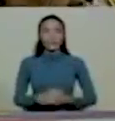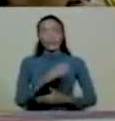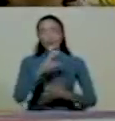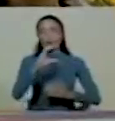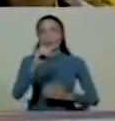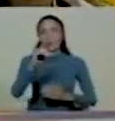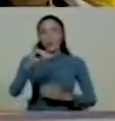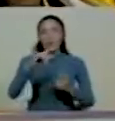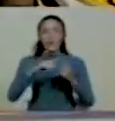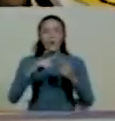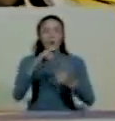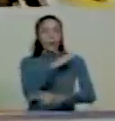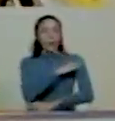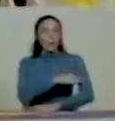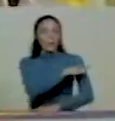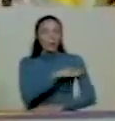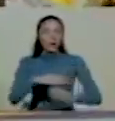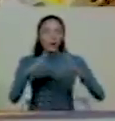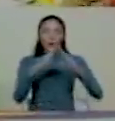último rincón.